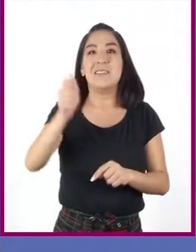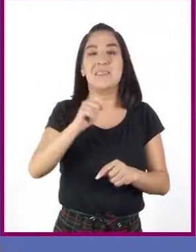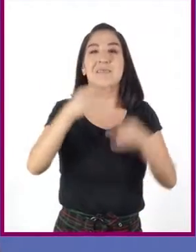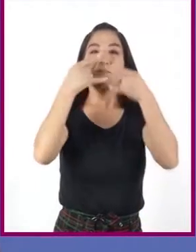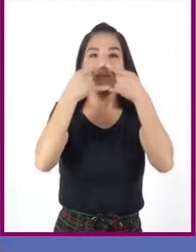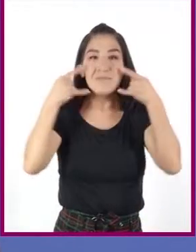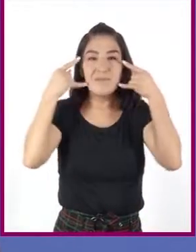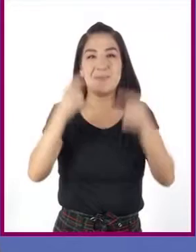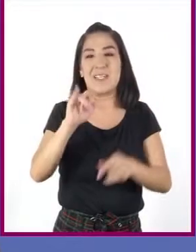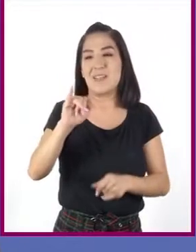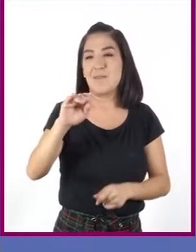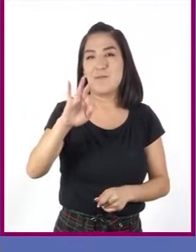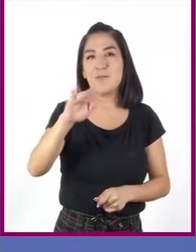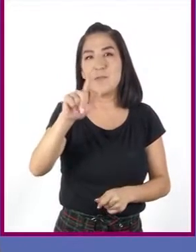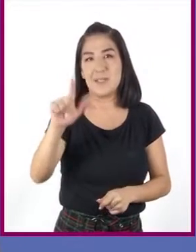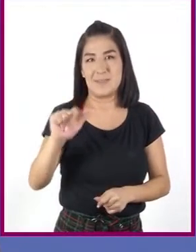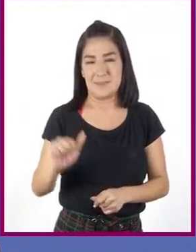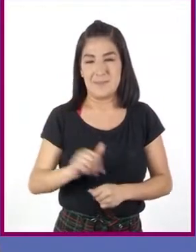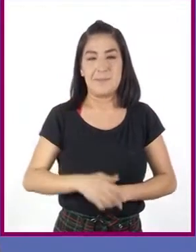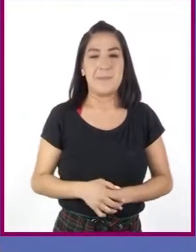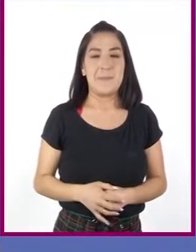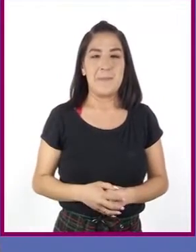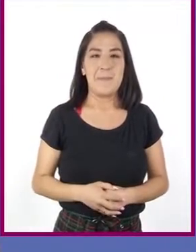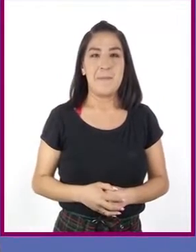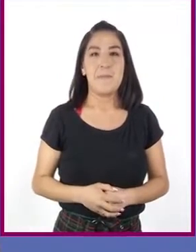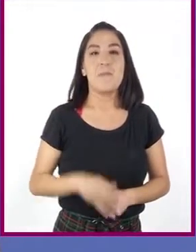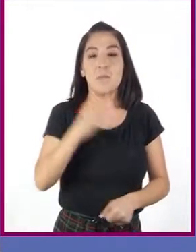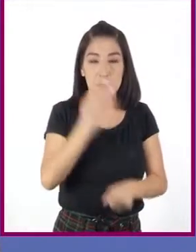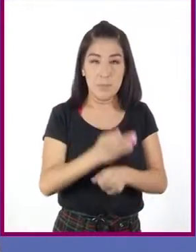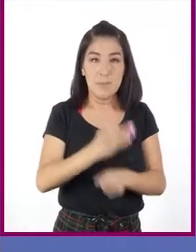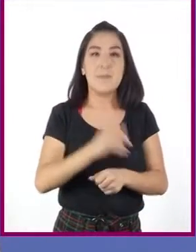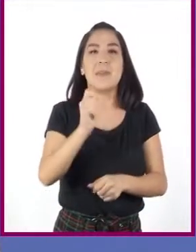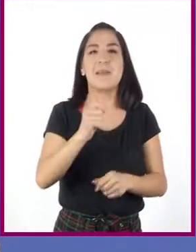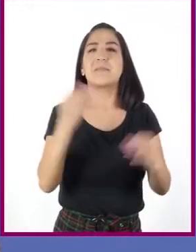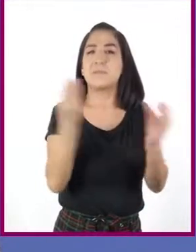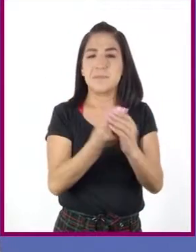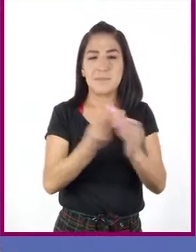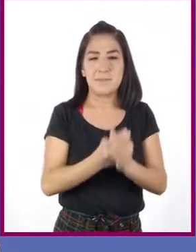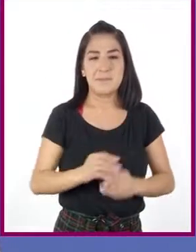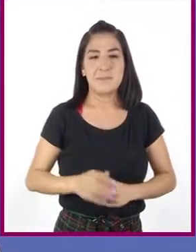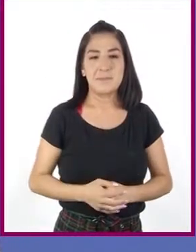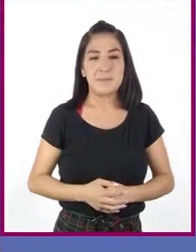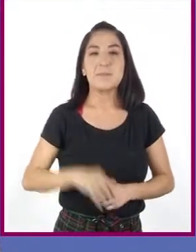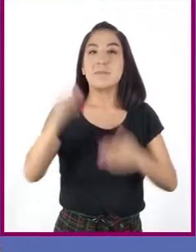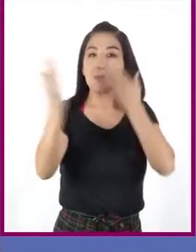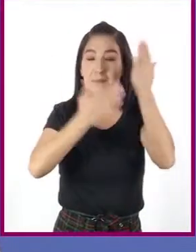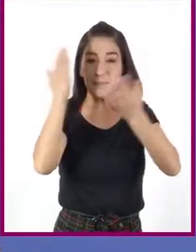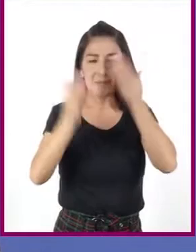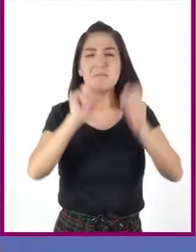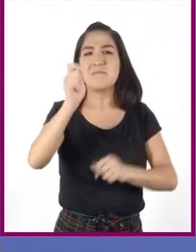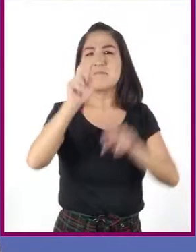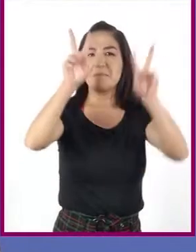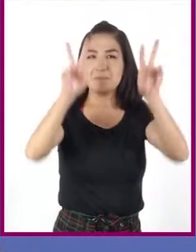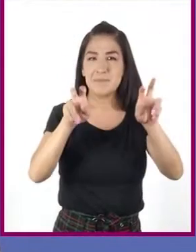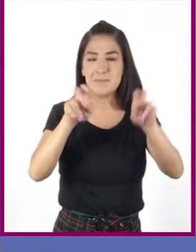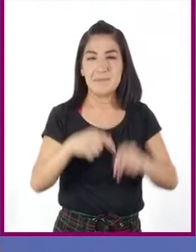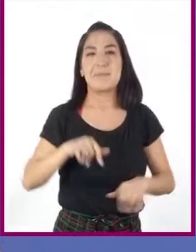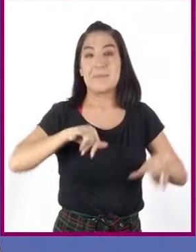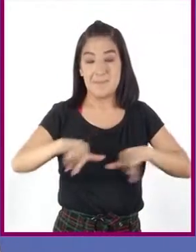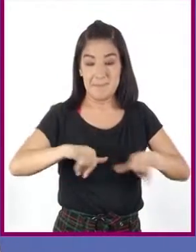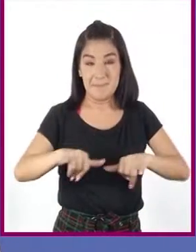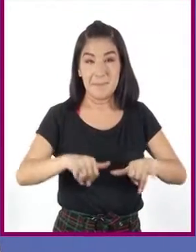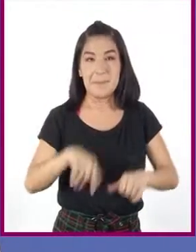influenza. Pasemos a los detalles de la sesión del día de hoy. En esta ocasión estudiaremos temas de la asignatura Geografía